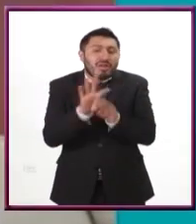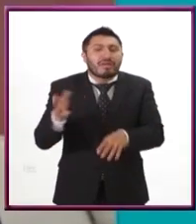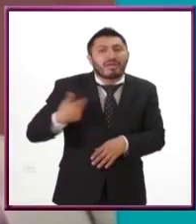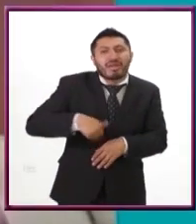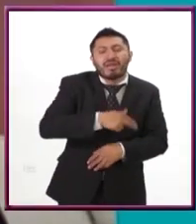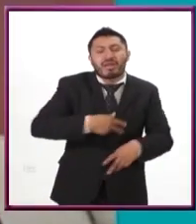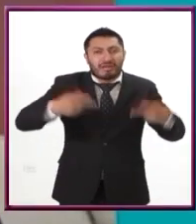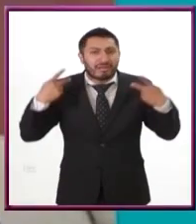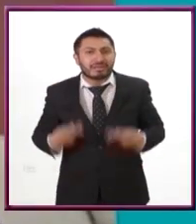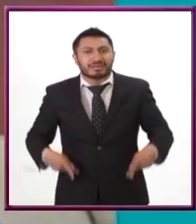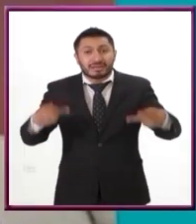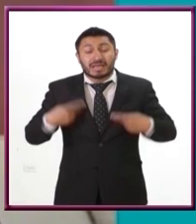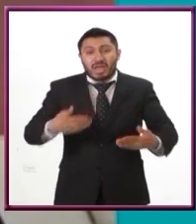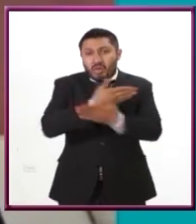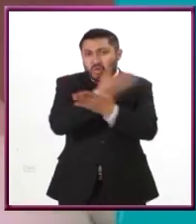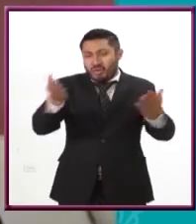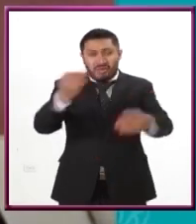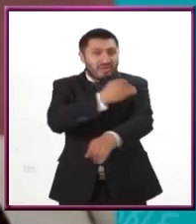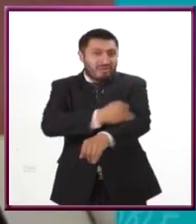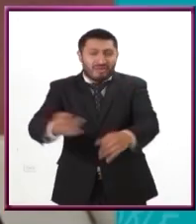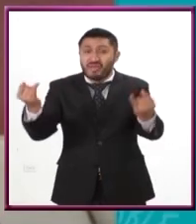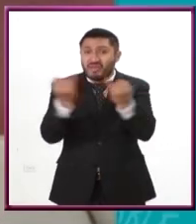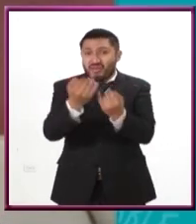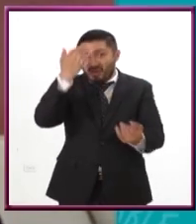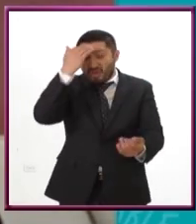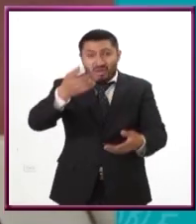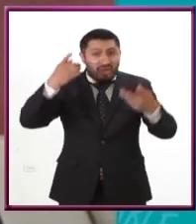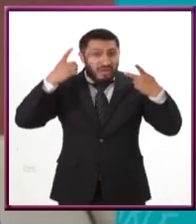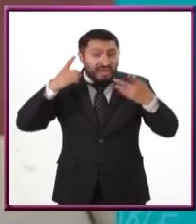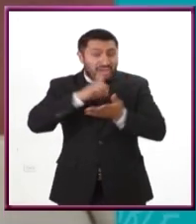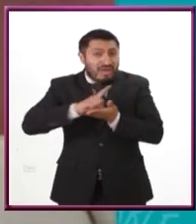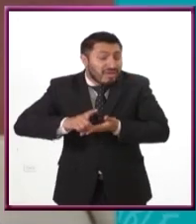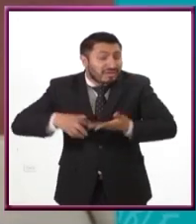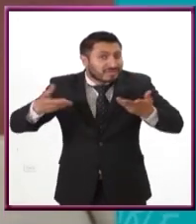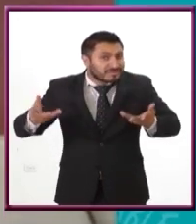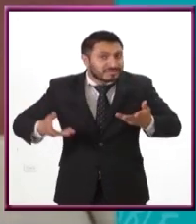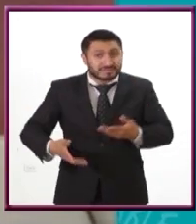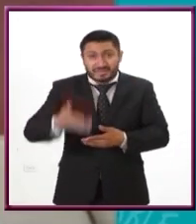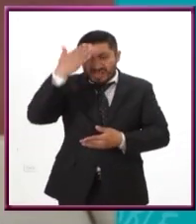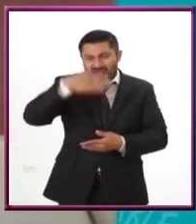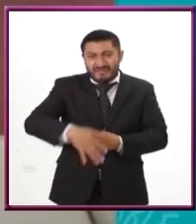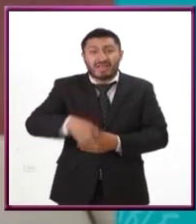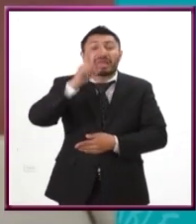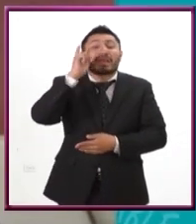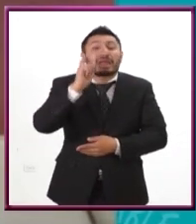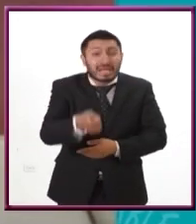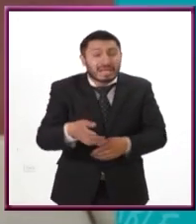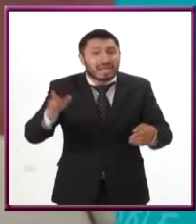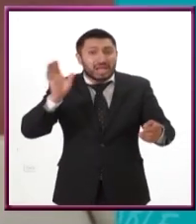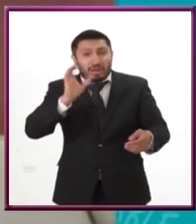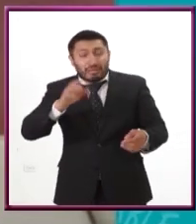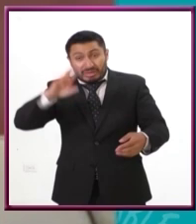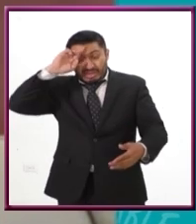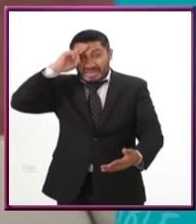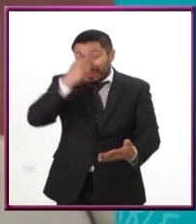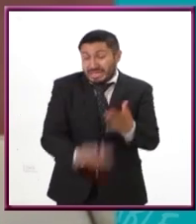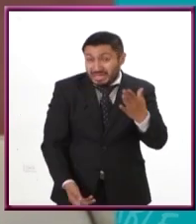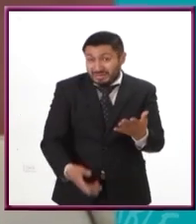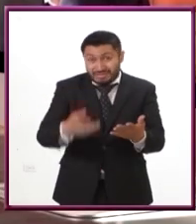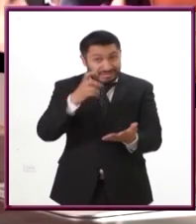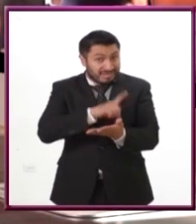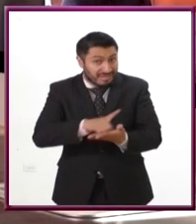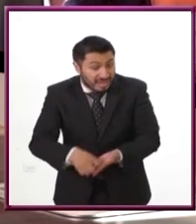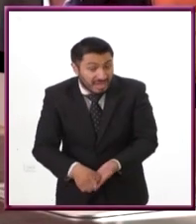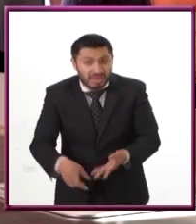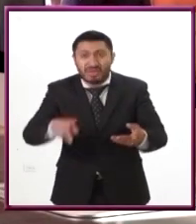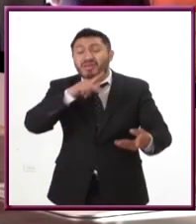importante que nosotros como personas y ustedes como familias conozcan los derechos y pues saber qué hacer en el caso de que se viole alguno de ellos.